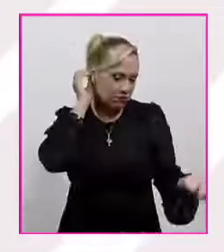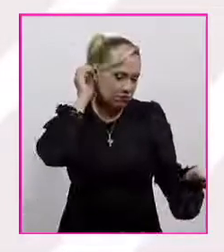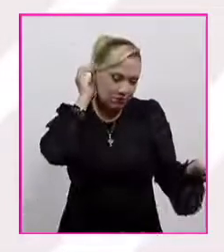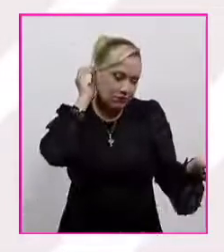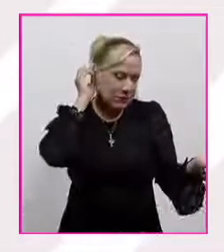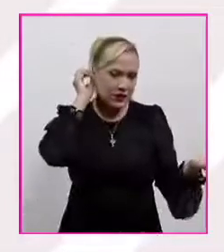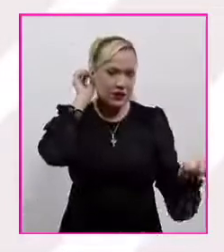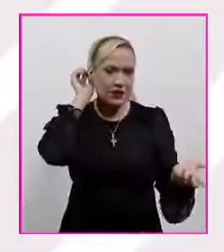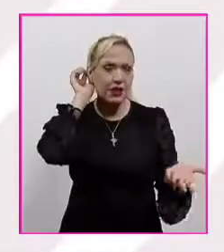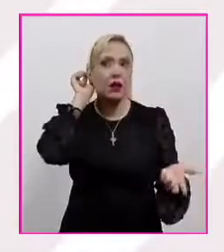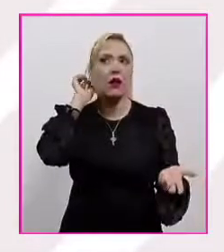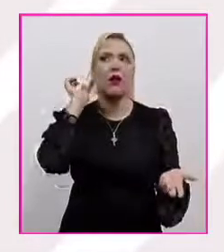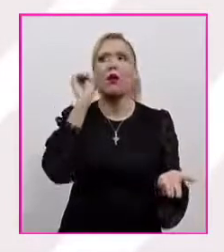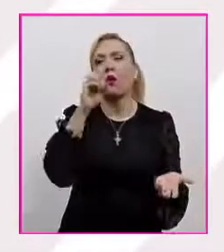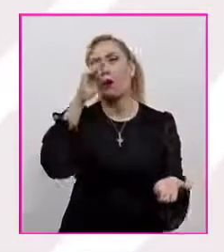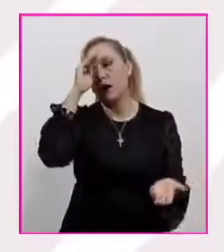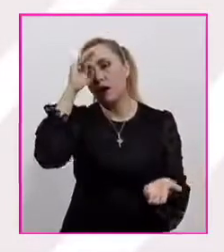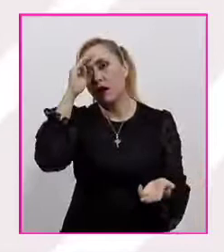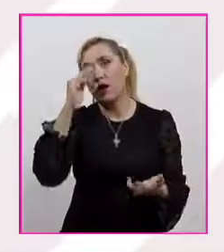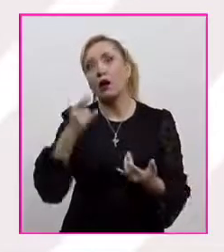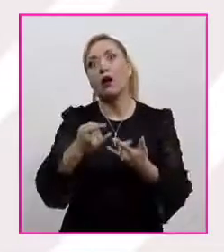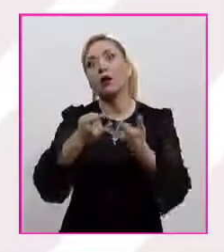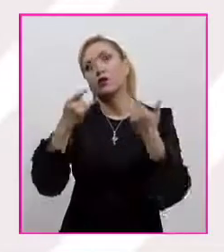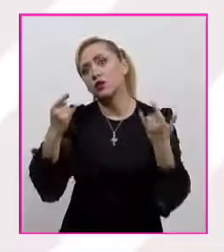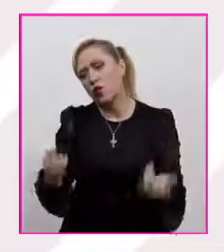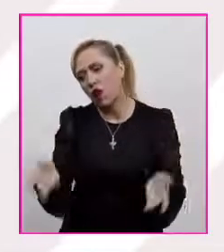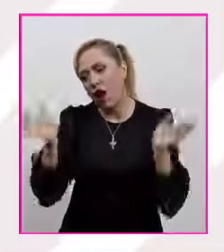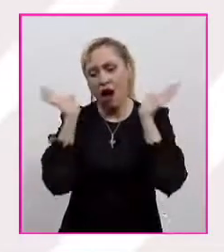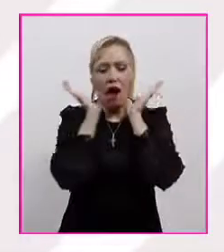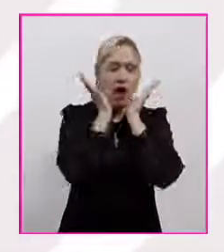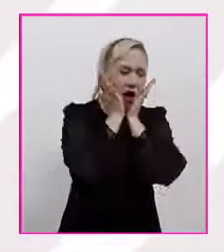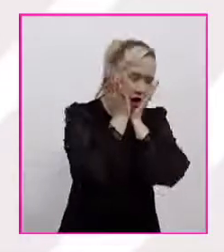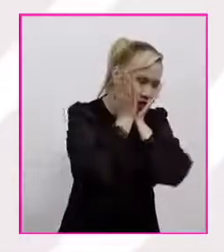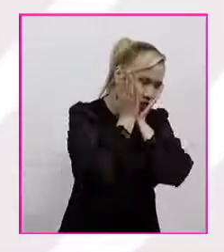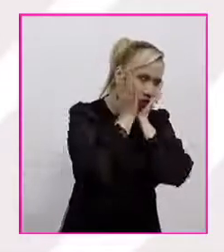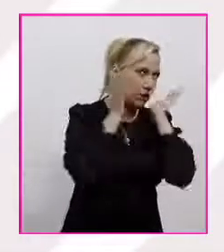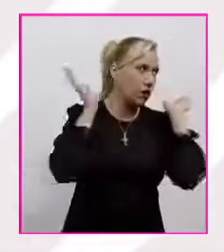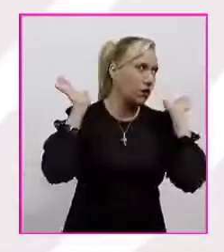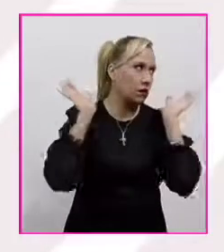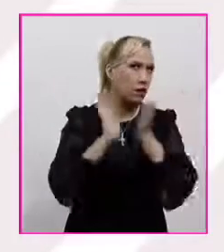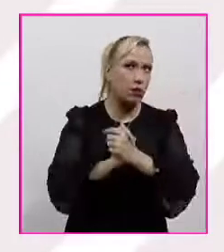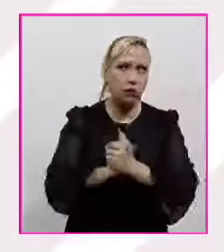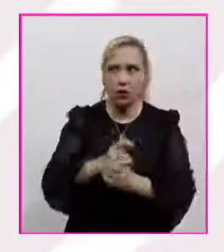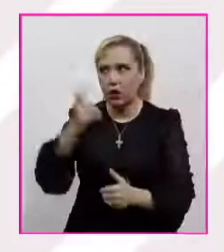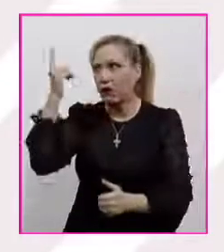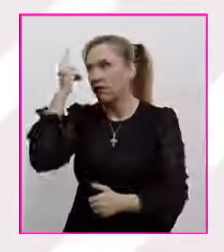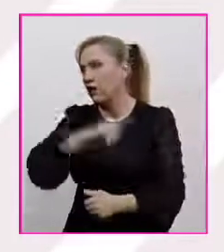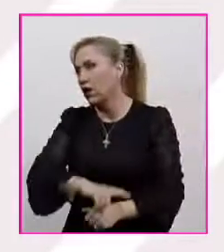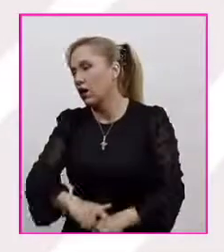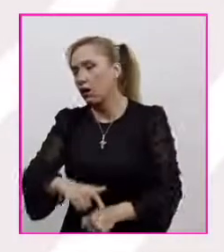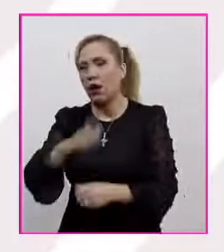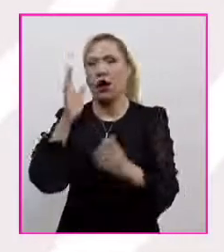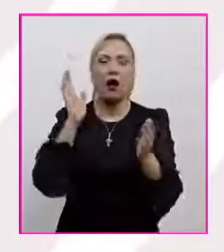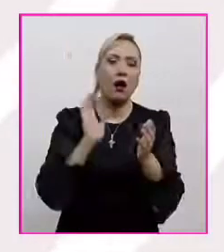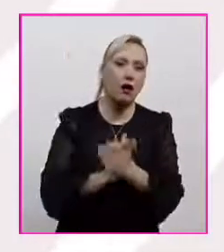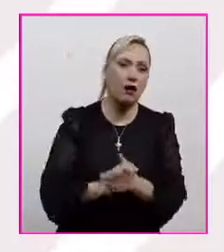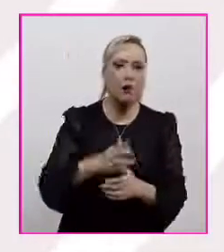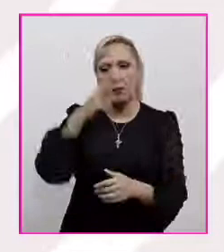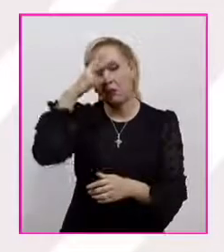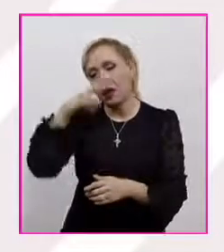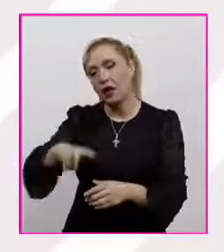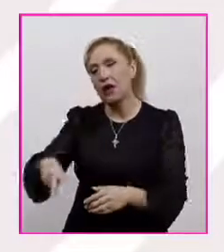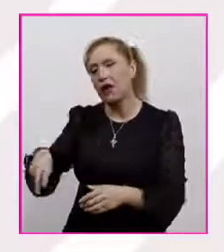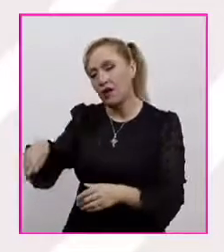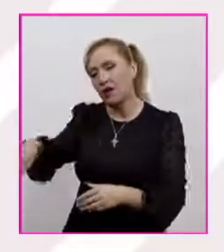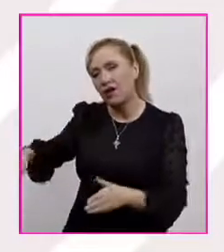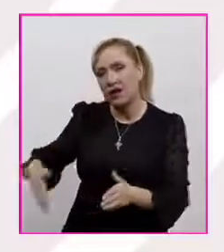tampoco recurrir a la historia trágica, que muchas de las personas que pasan que transitan por México o